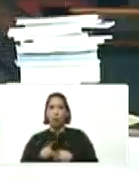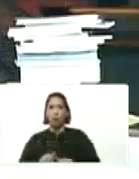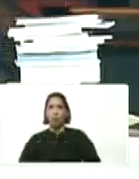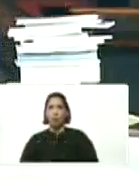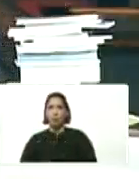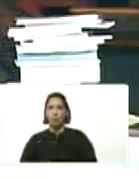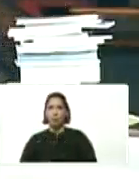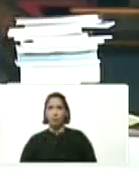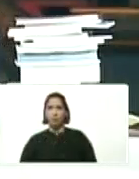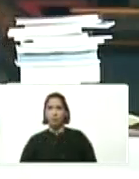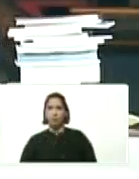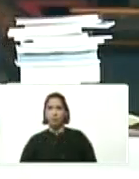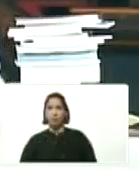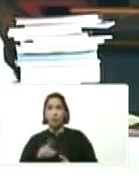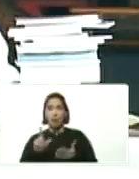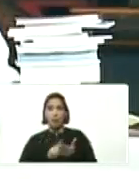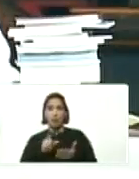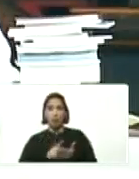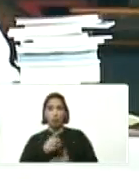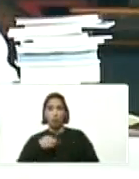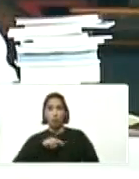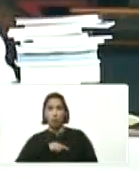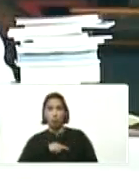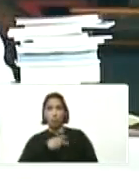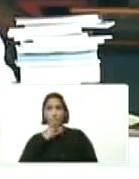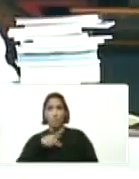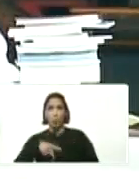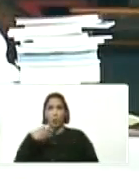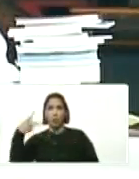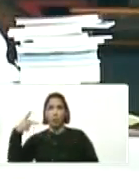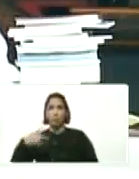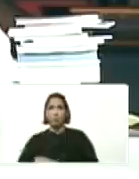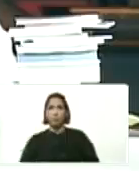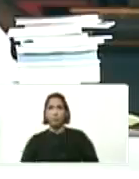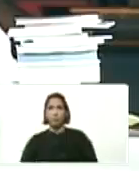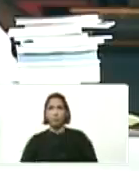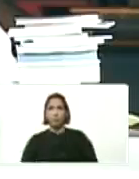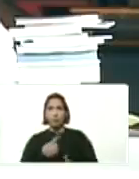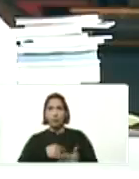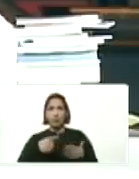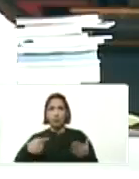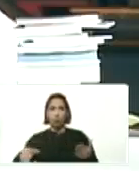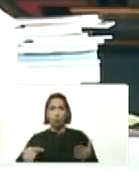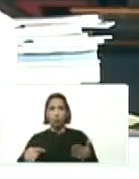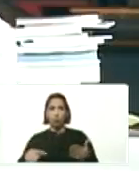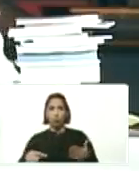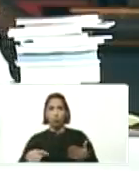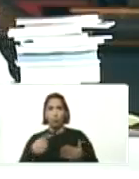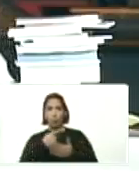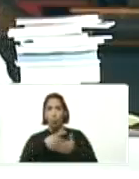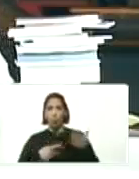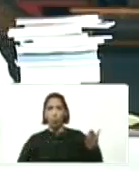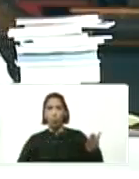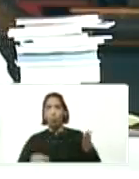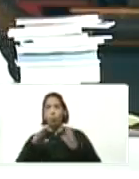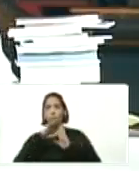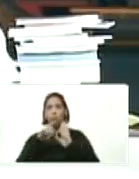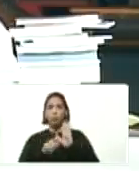el libro de nuestro poeta, escritor del prólogo de la Constitución